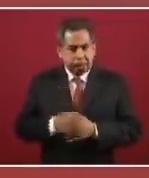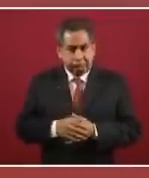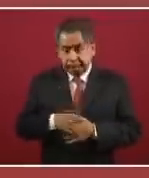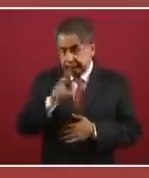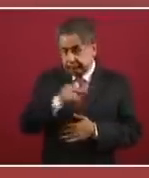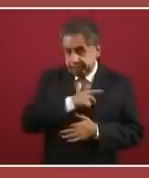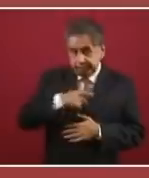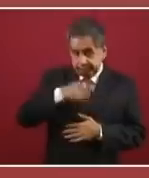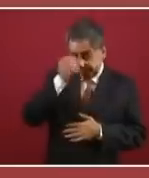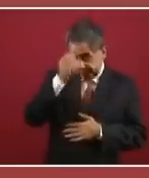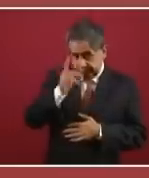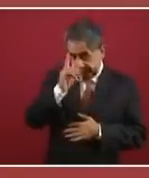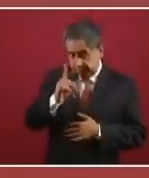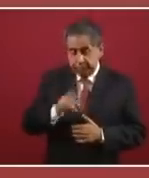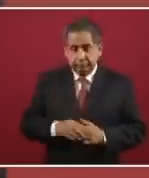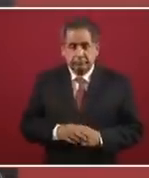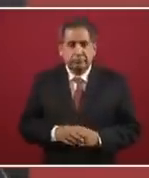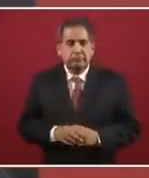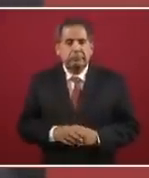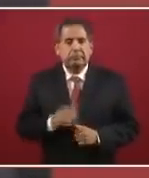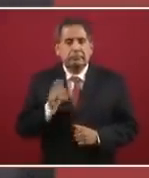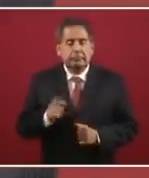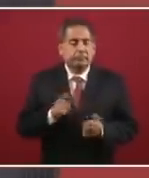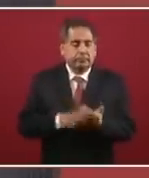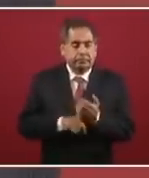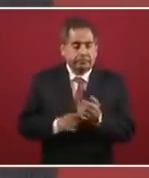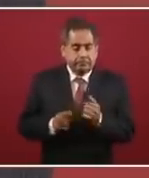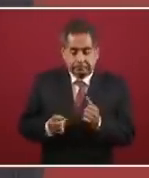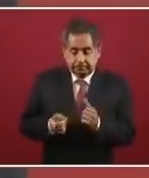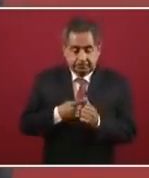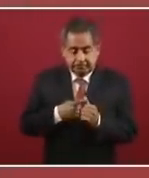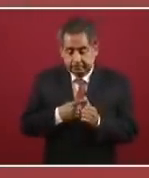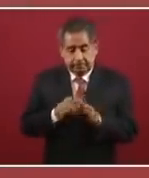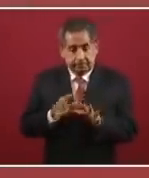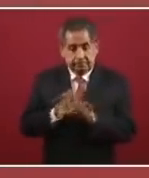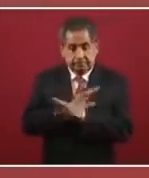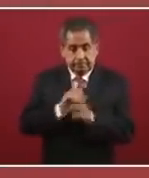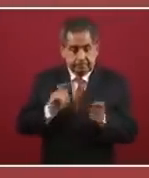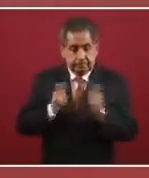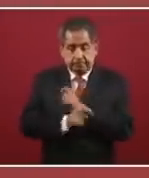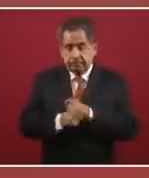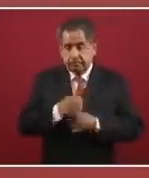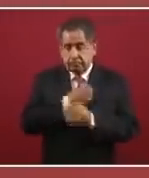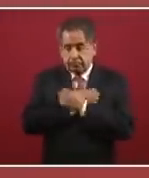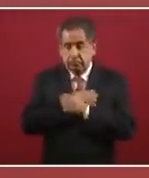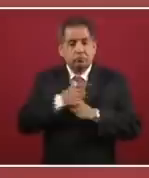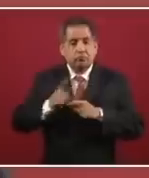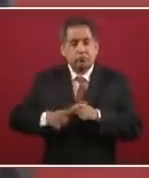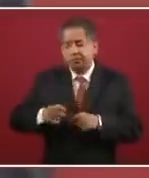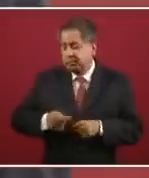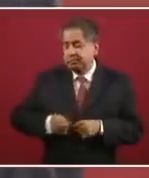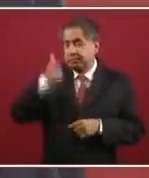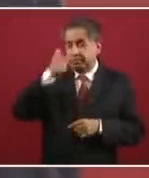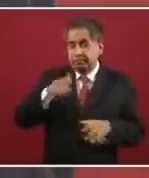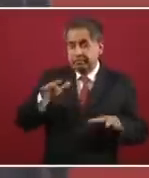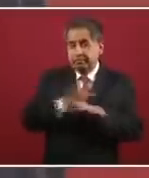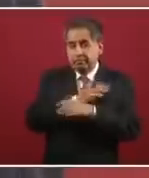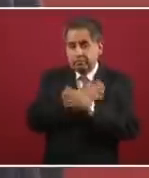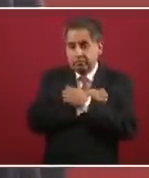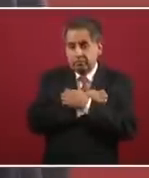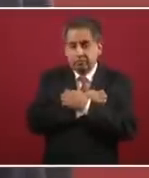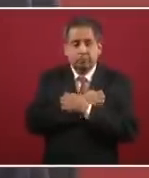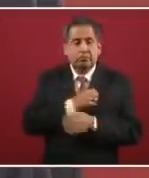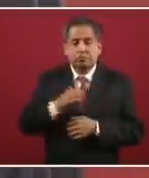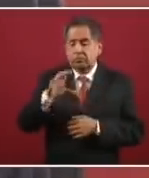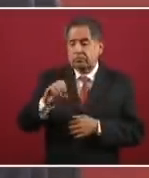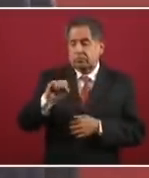olvidemos que la primera reforma educativa la llevó a cabo Salinas, siendo